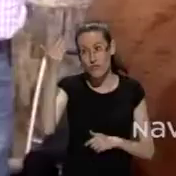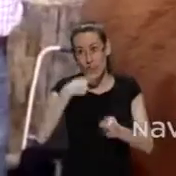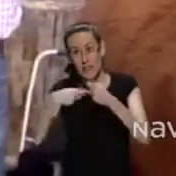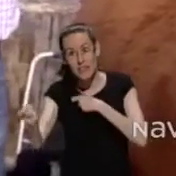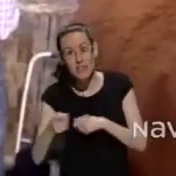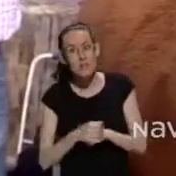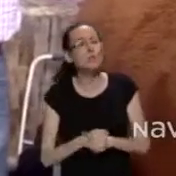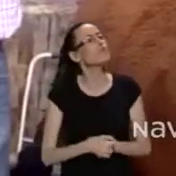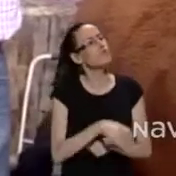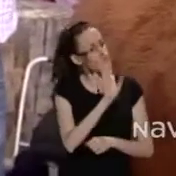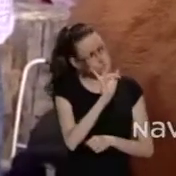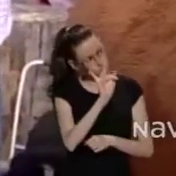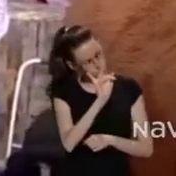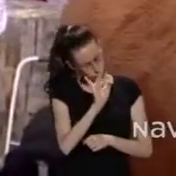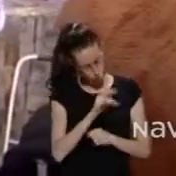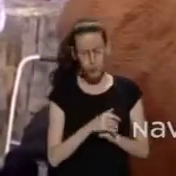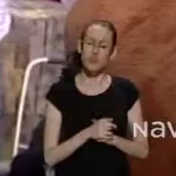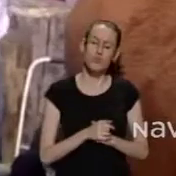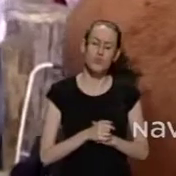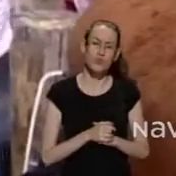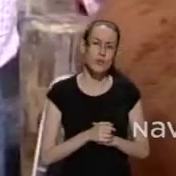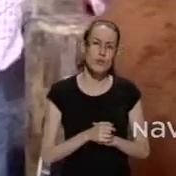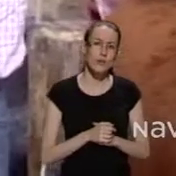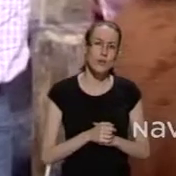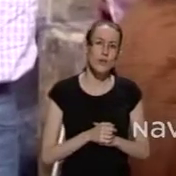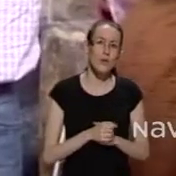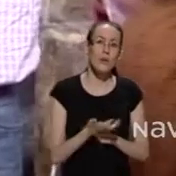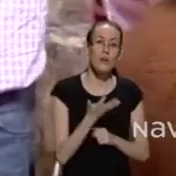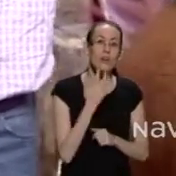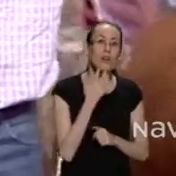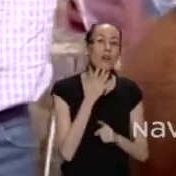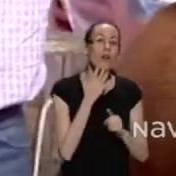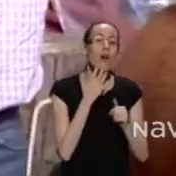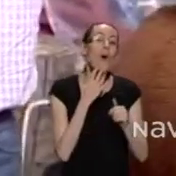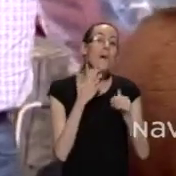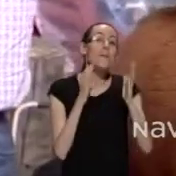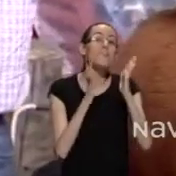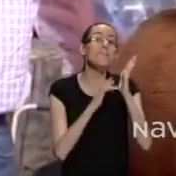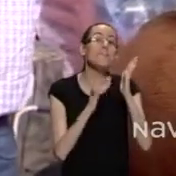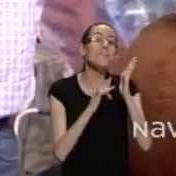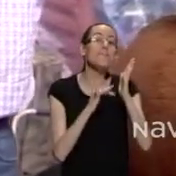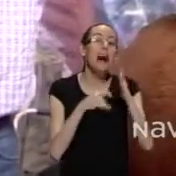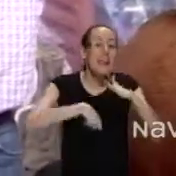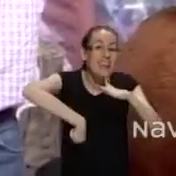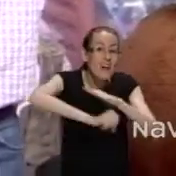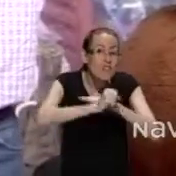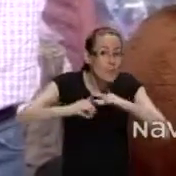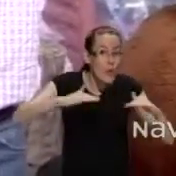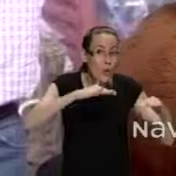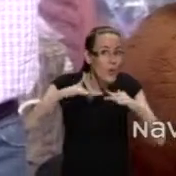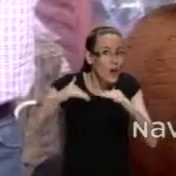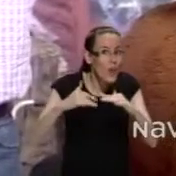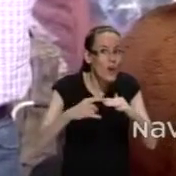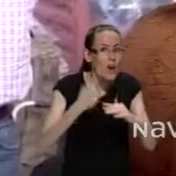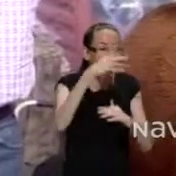De fuera de Navarra, pues también. Hombre, los jugadores del Valencia se llevaron el año pasado uno. ¿Los jugadores del Valencia? Sí. ¿Y eso cómo fue?